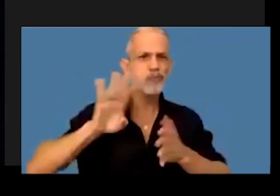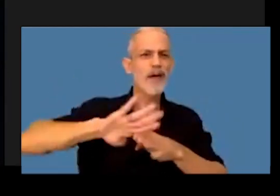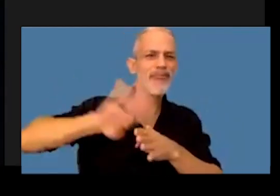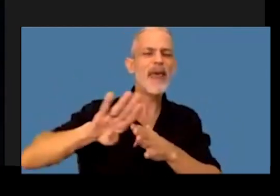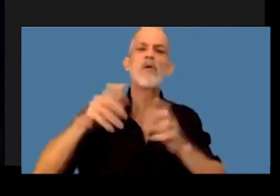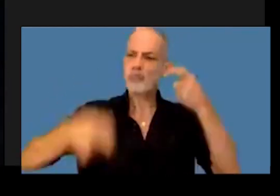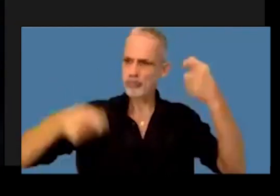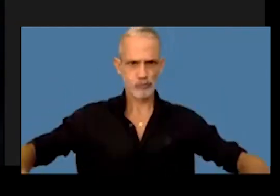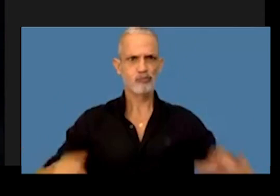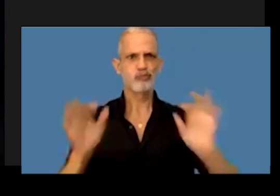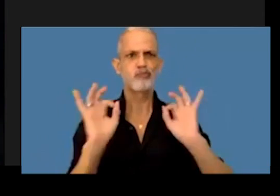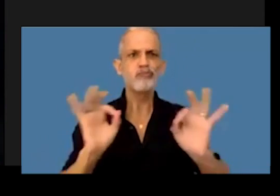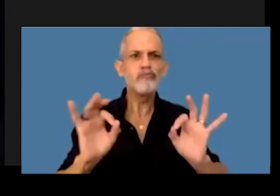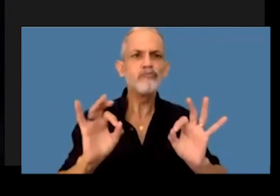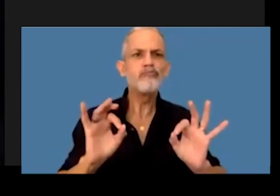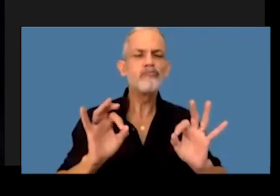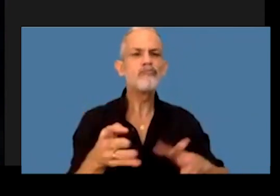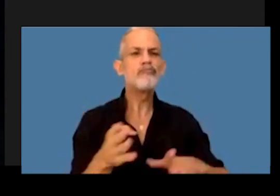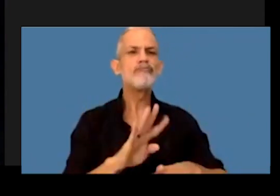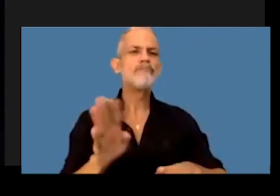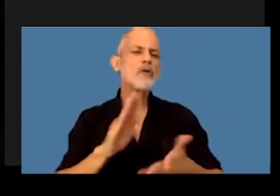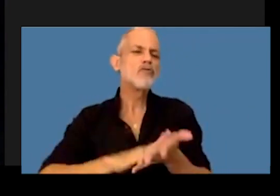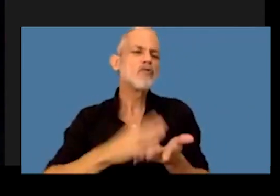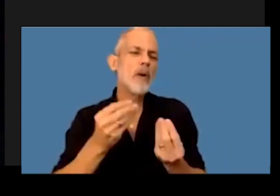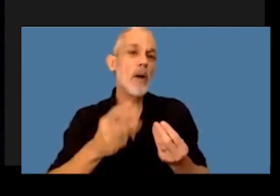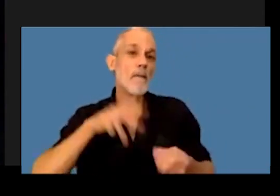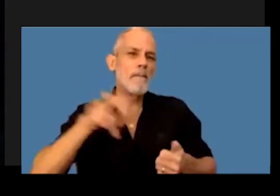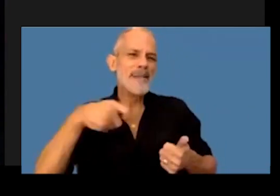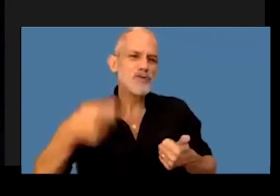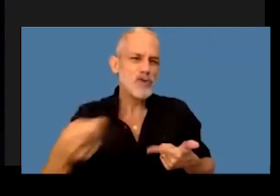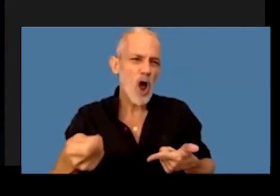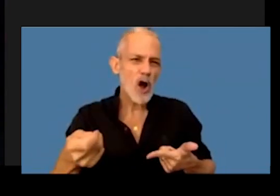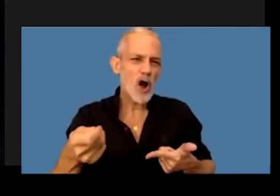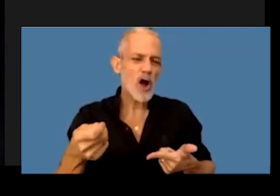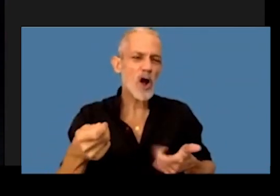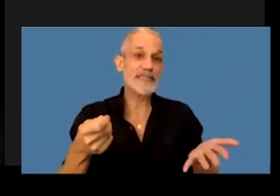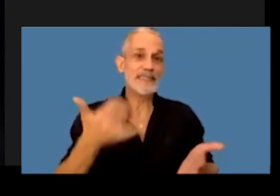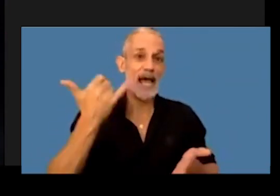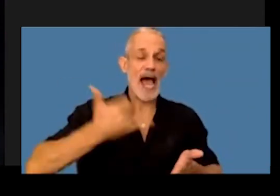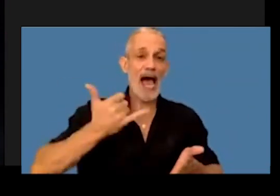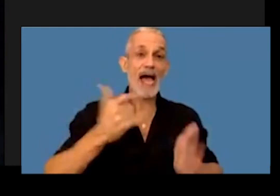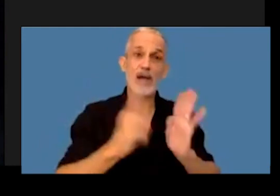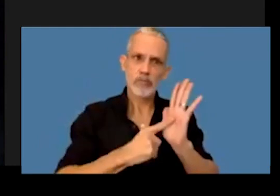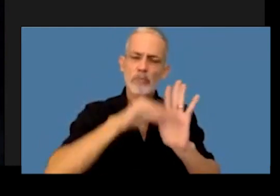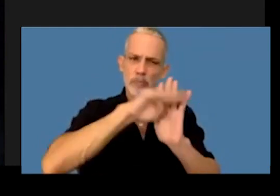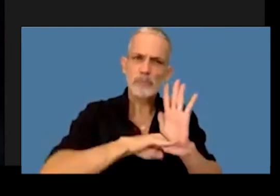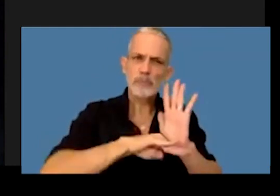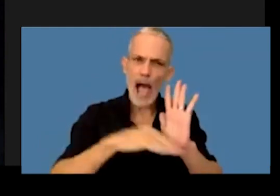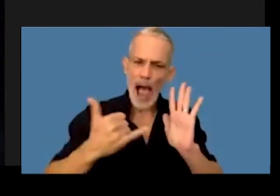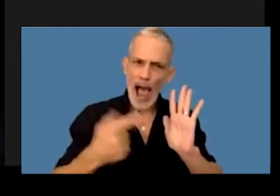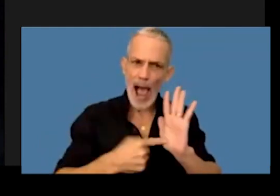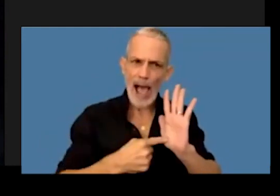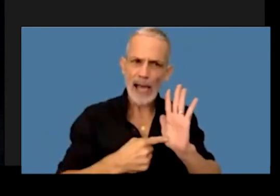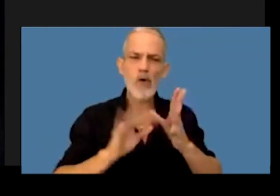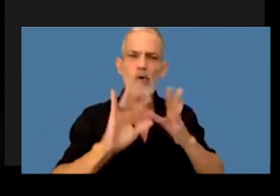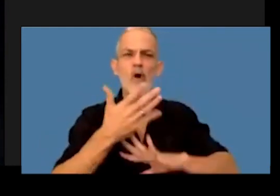día. Y con lo que tiene que ver con la pensión, hay una normativa, hay criterios de